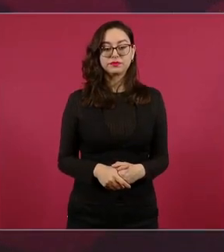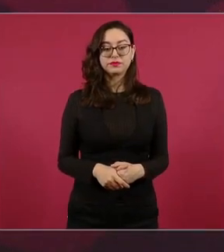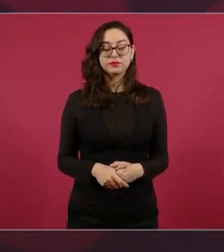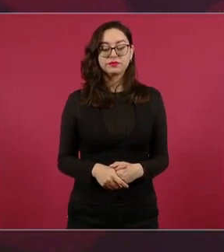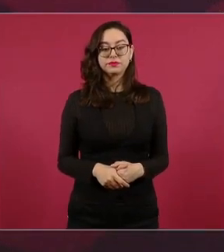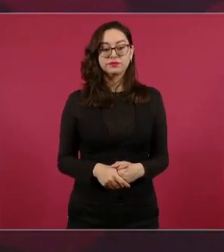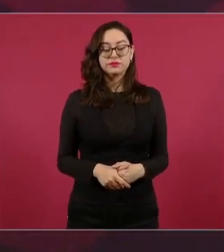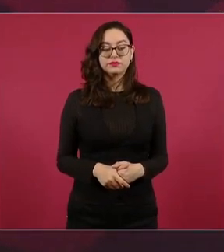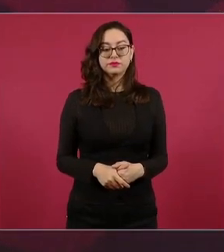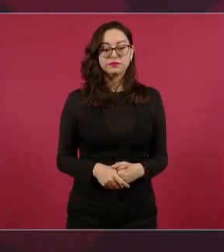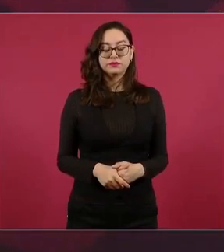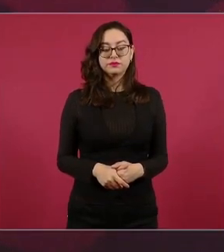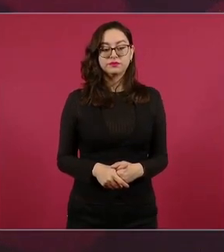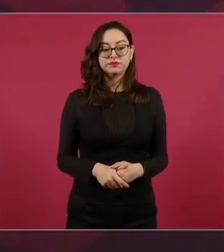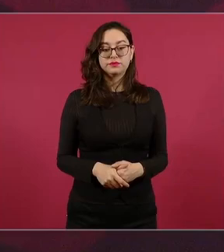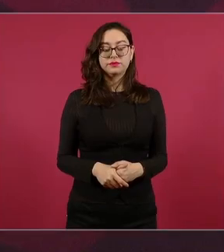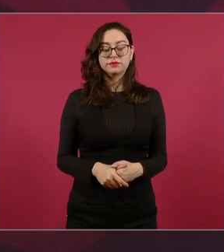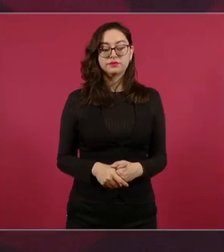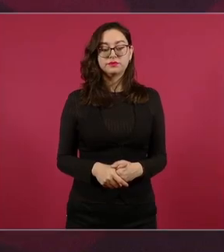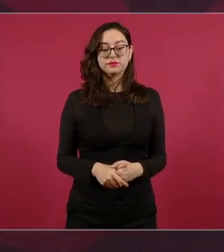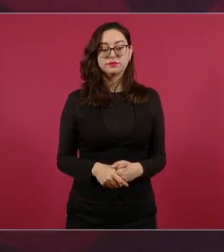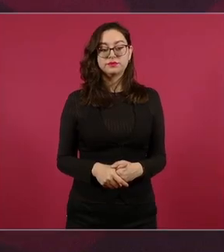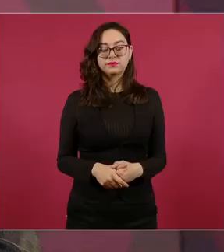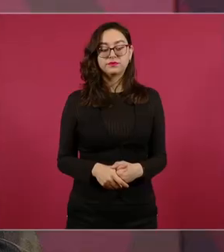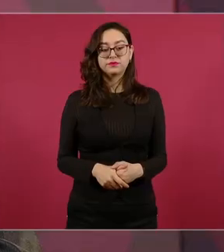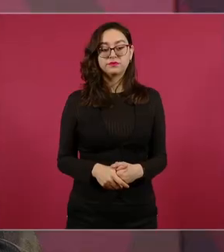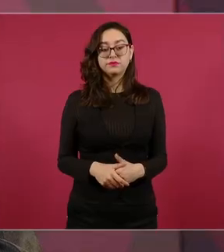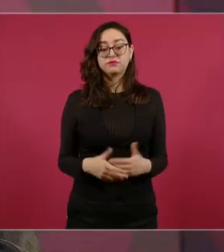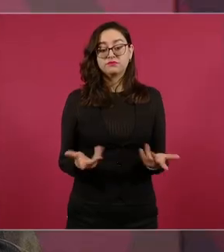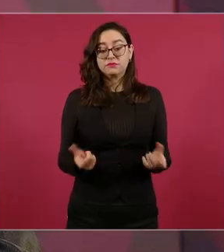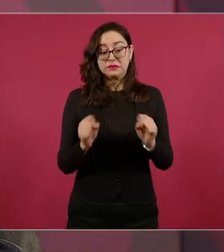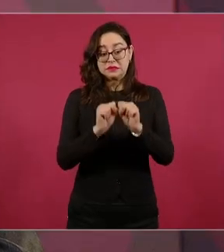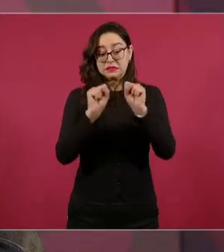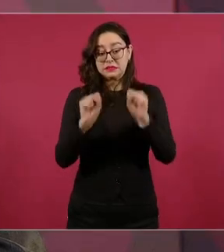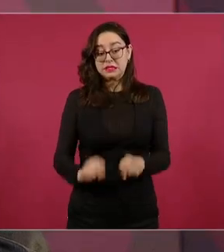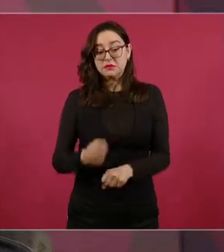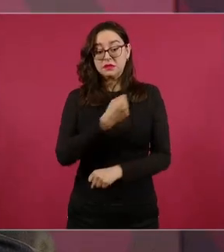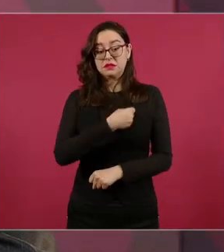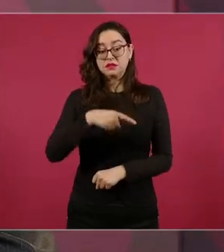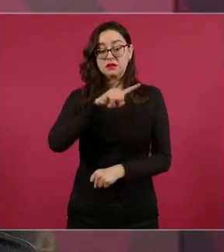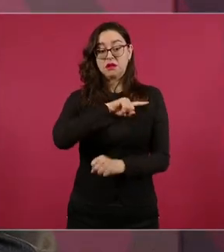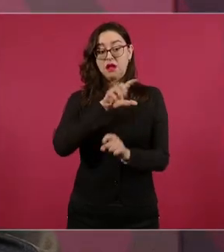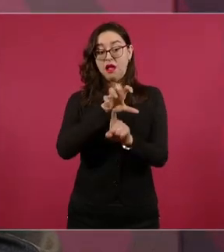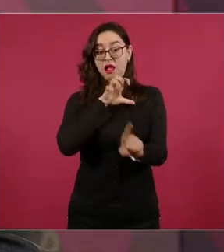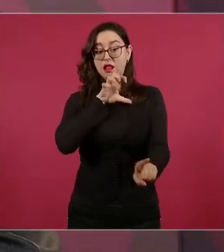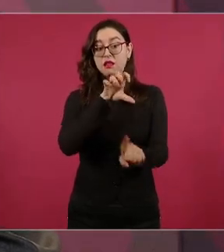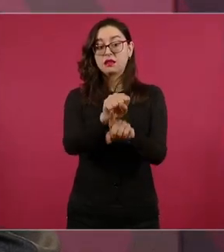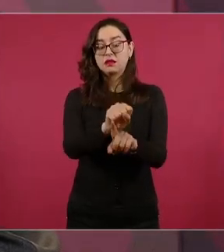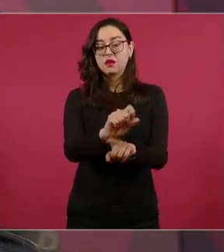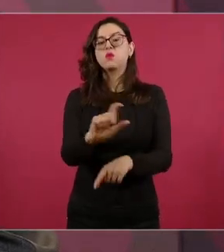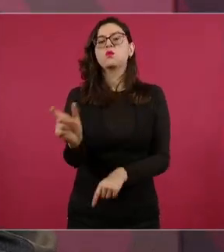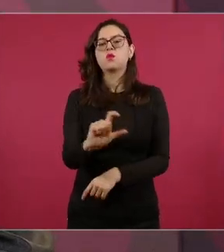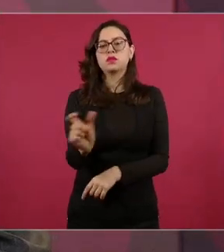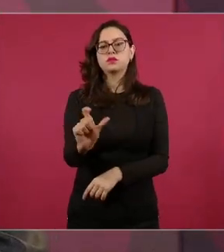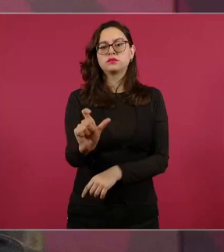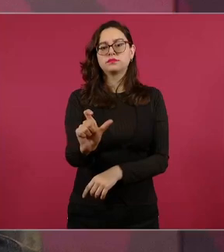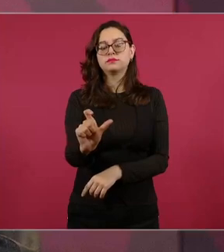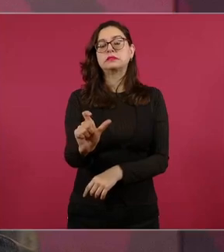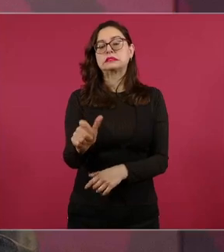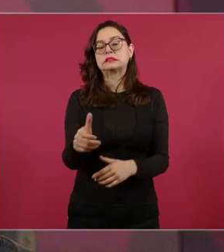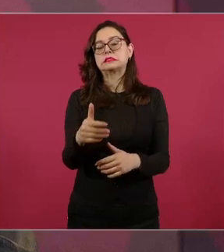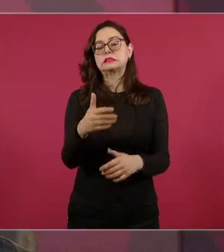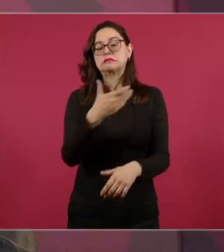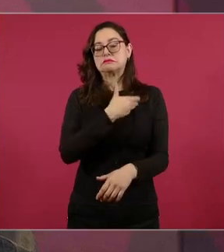al 100 antes de que yo deje la presidencia